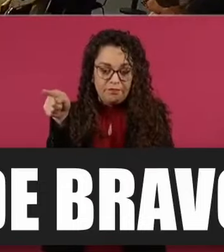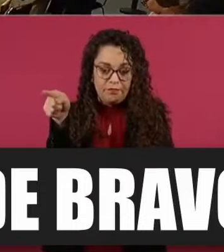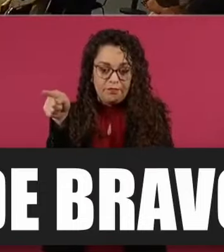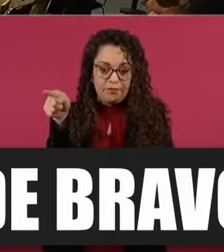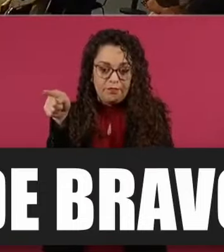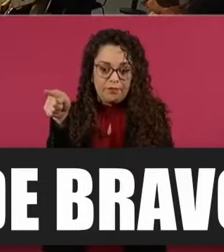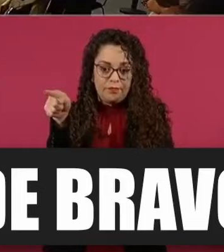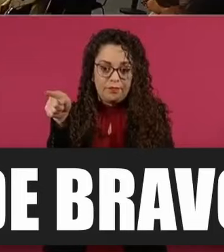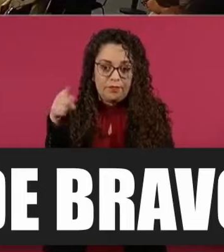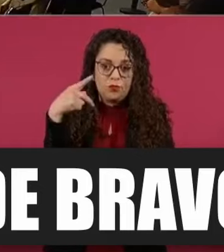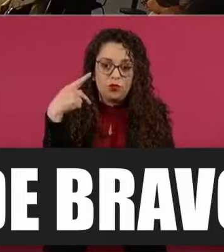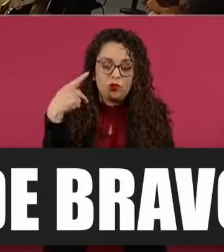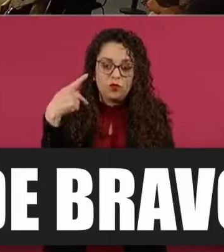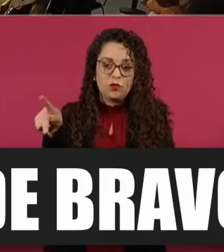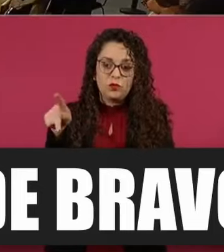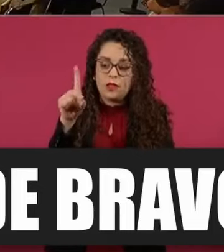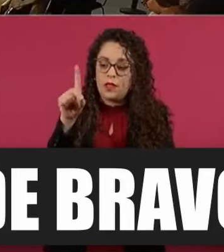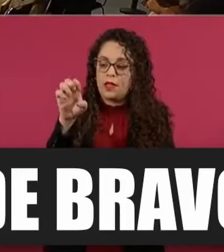sus delegaciones y los delegados